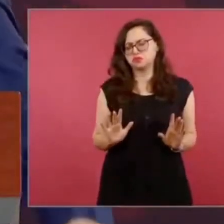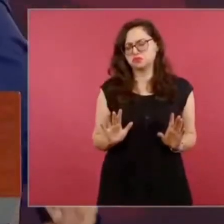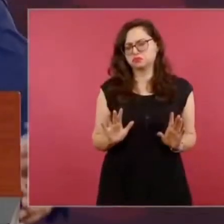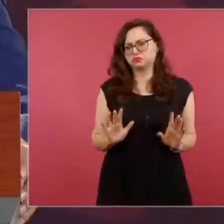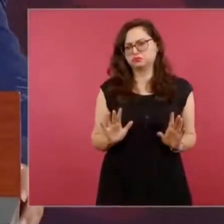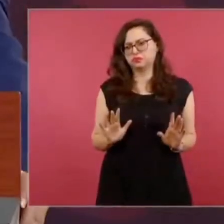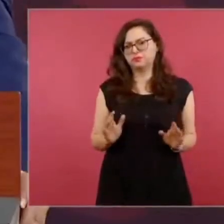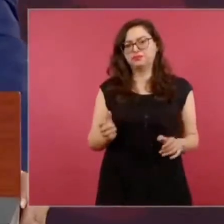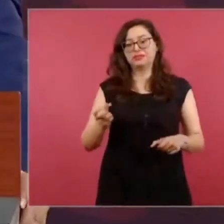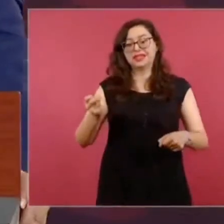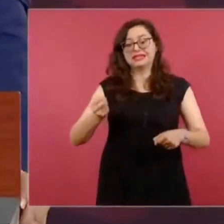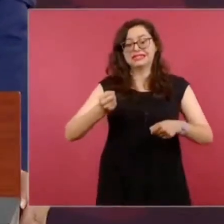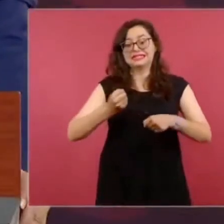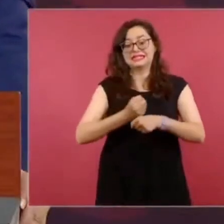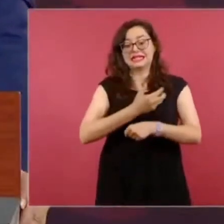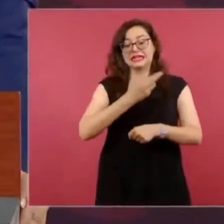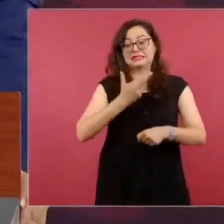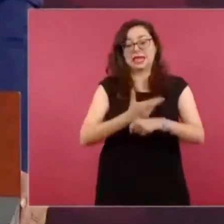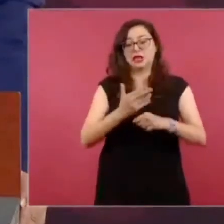entre